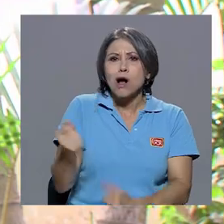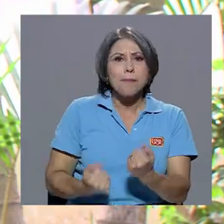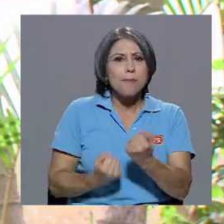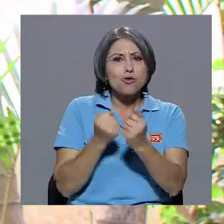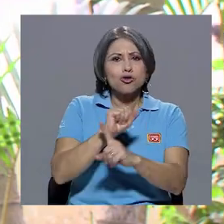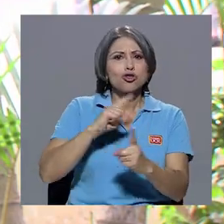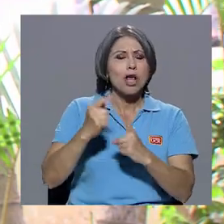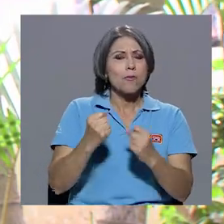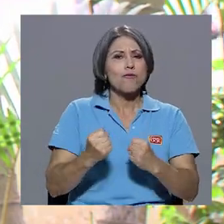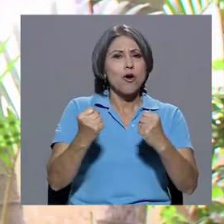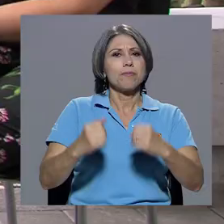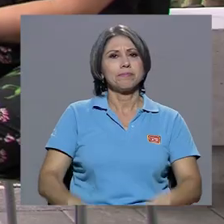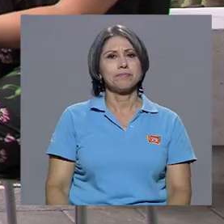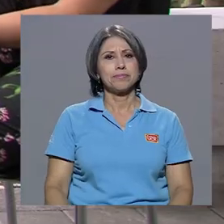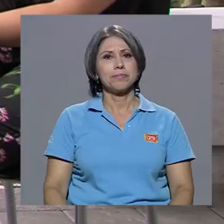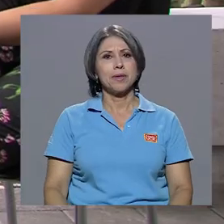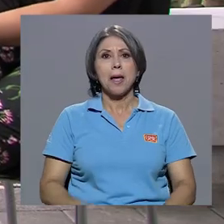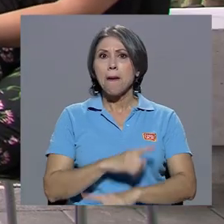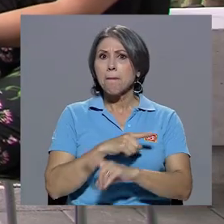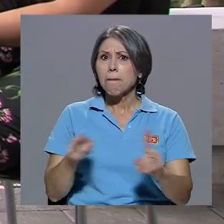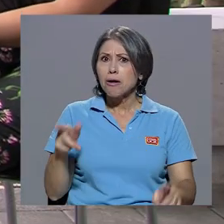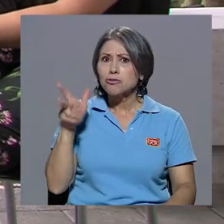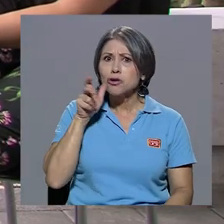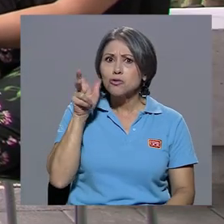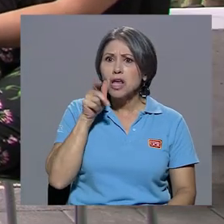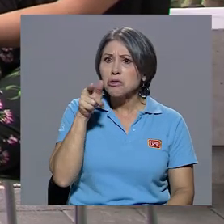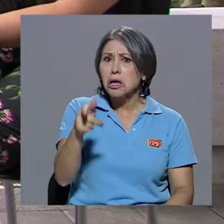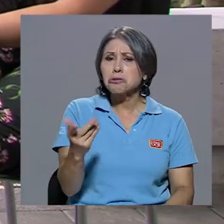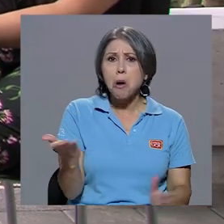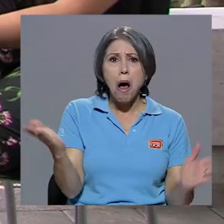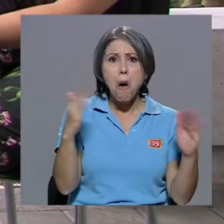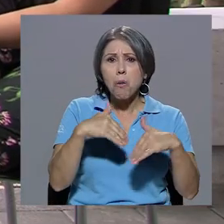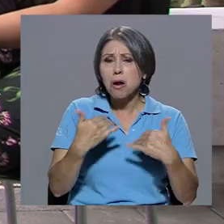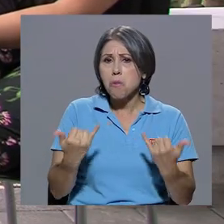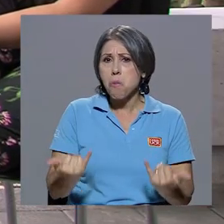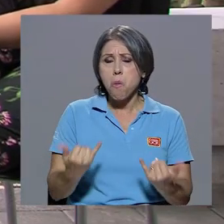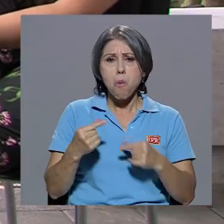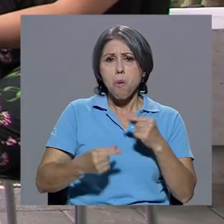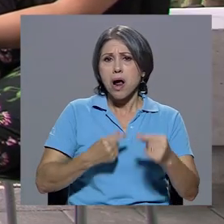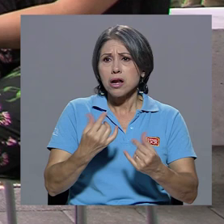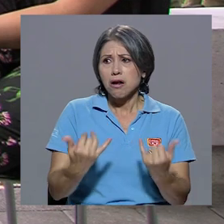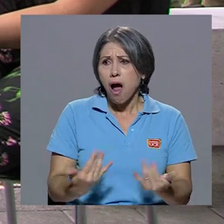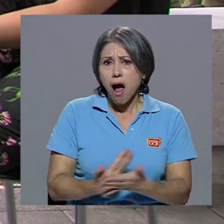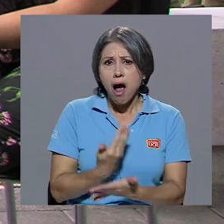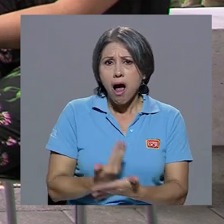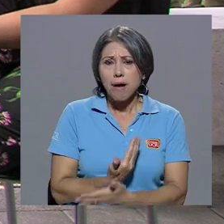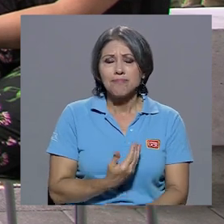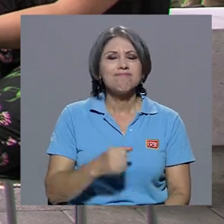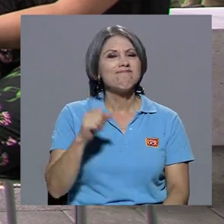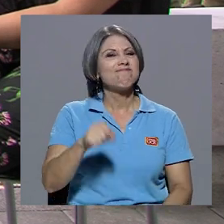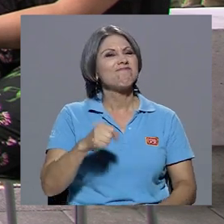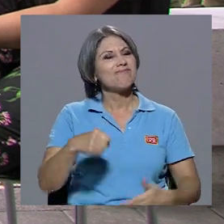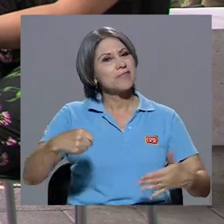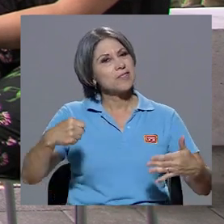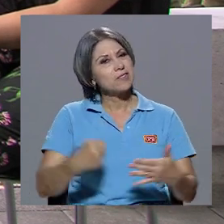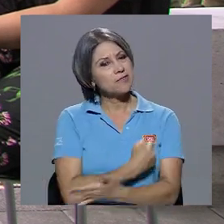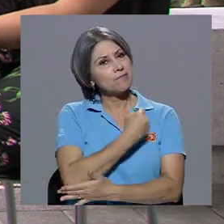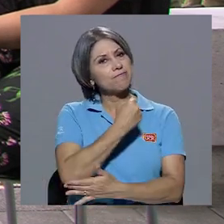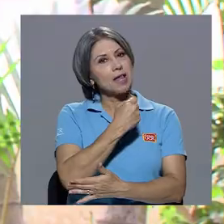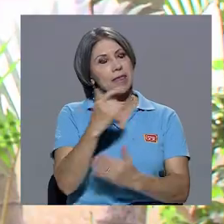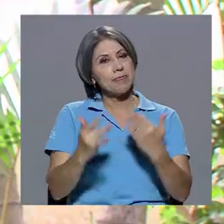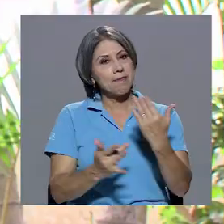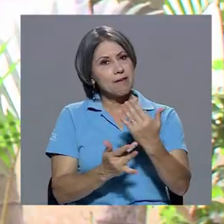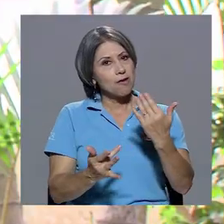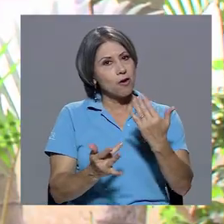muy sólido. Bueno, pero es que escuchándote, eso es algo que hemos perdido como generación. Sí, lamentablemente la